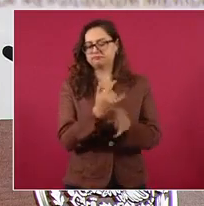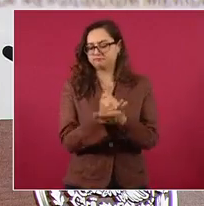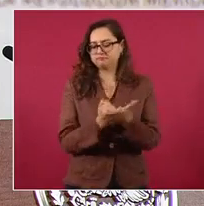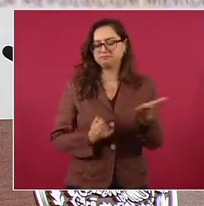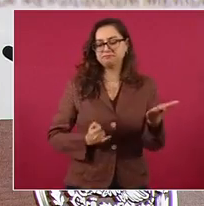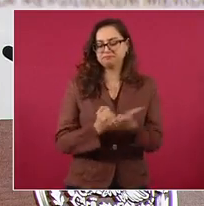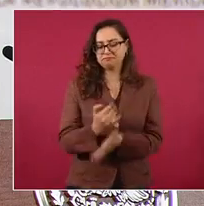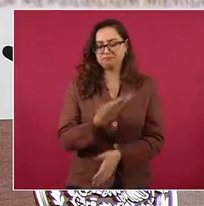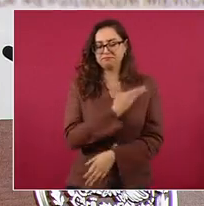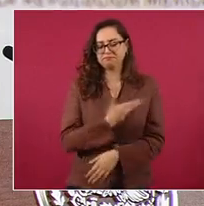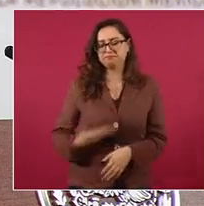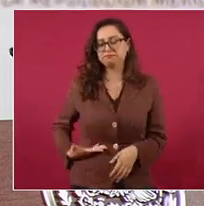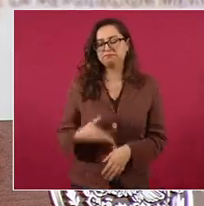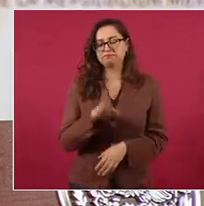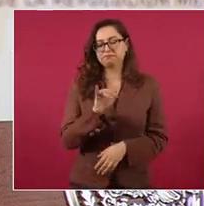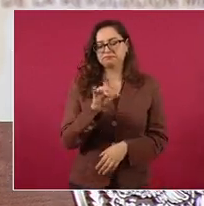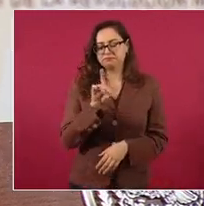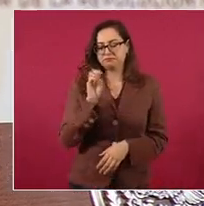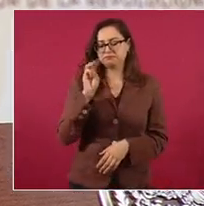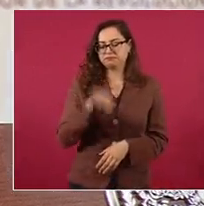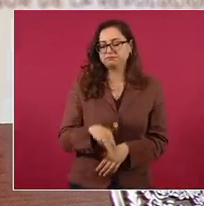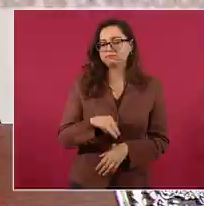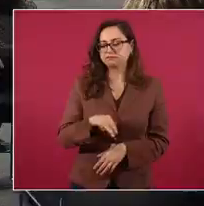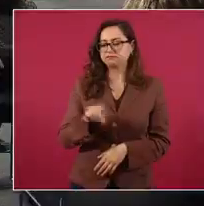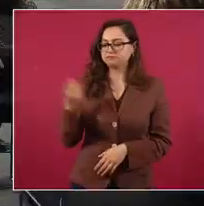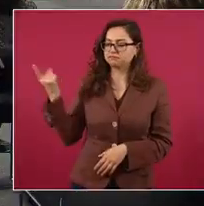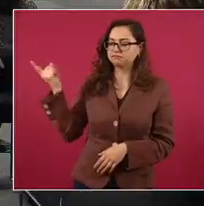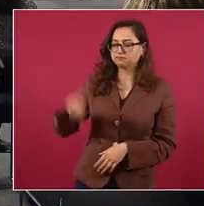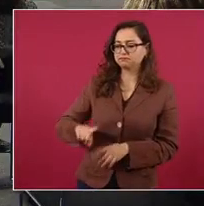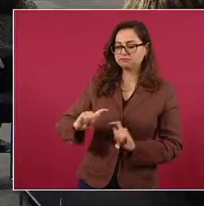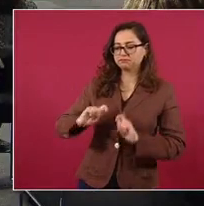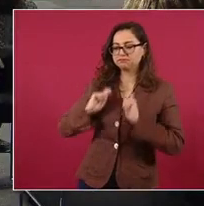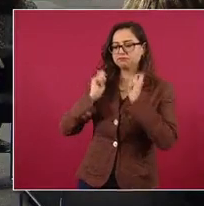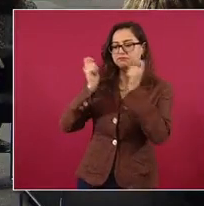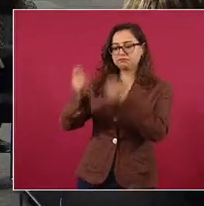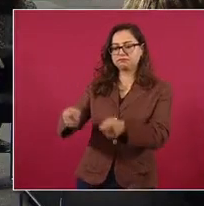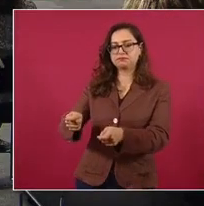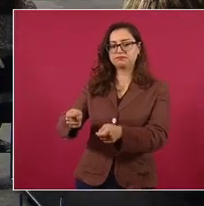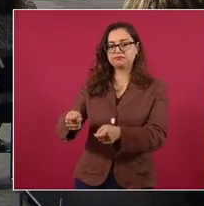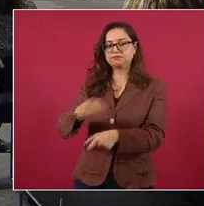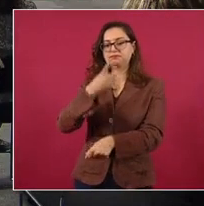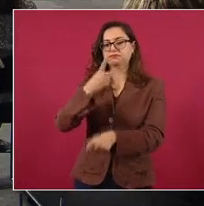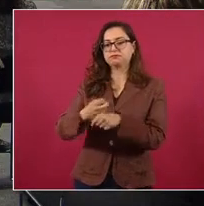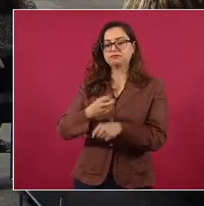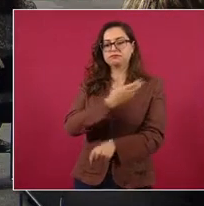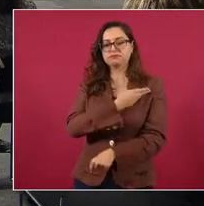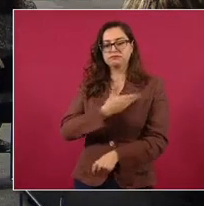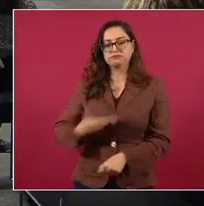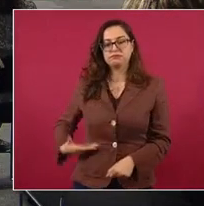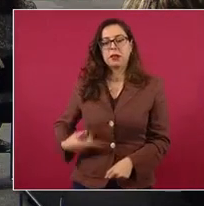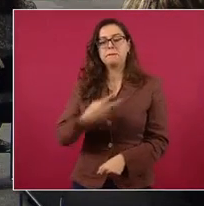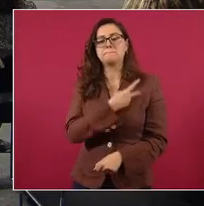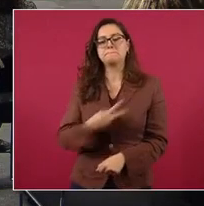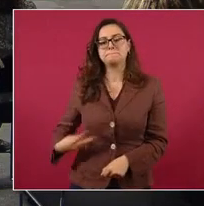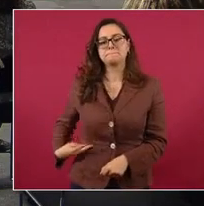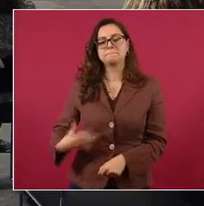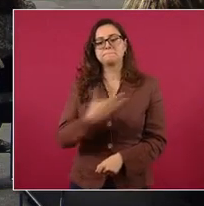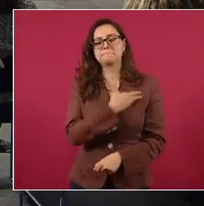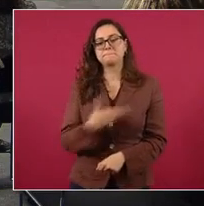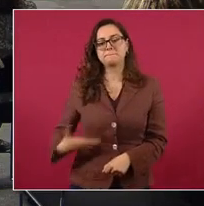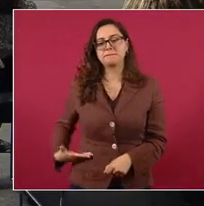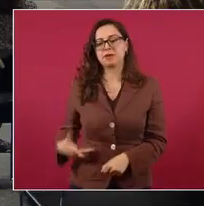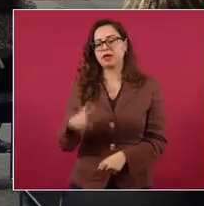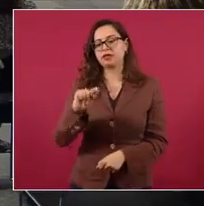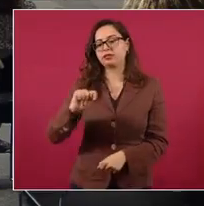presidente Biden le ha dado esa encomienda a la vicepresidenta